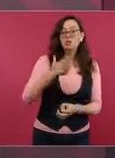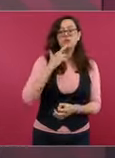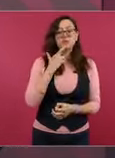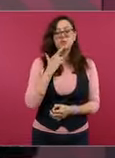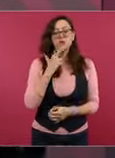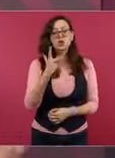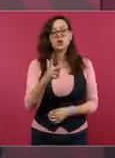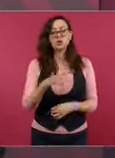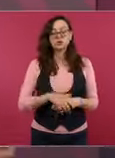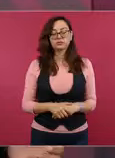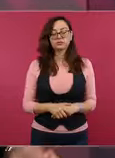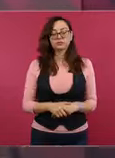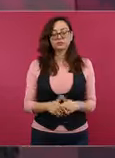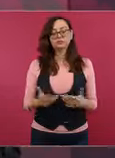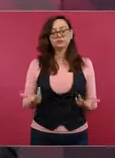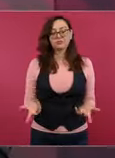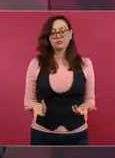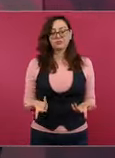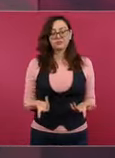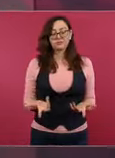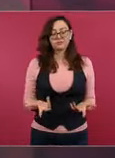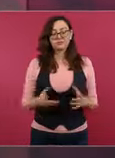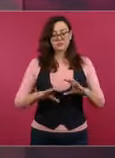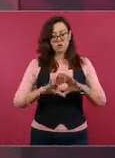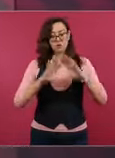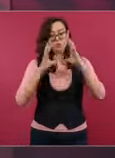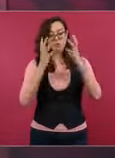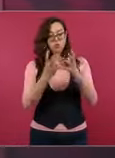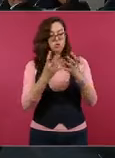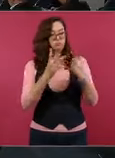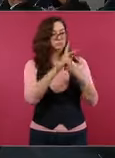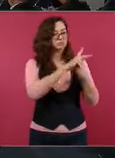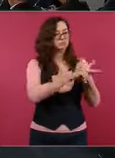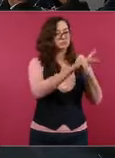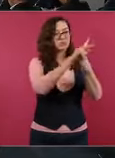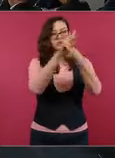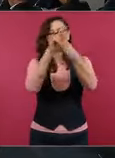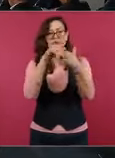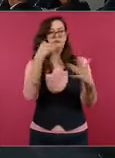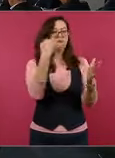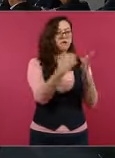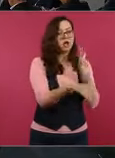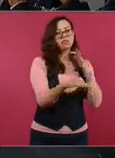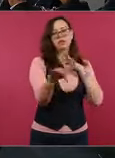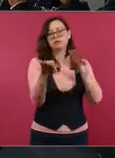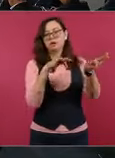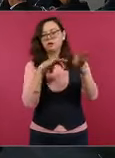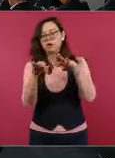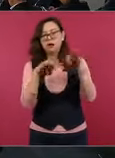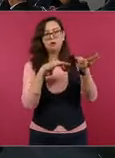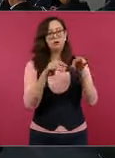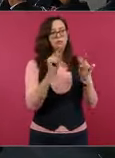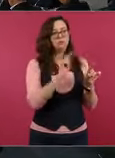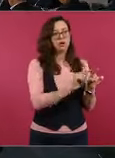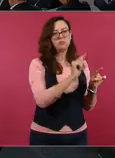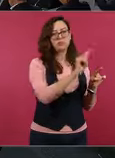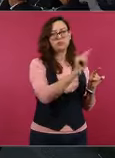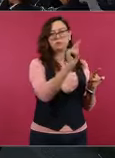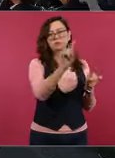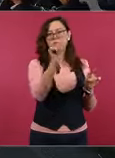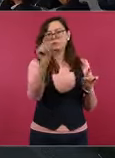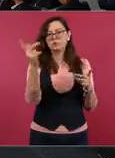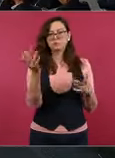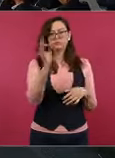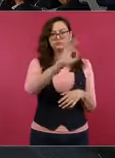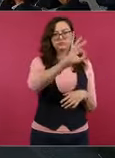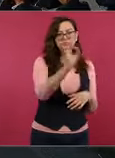Por eso México es de los pocos países en el mundo con las